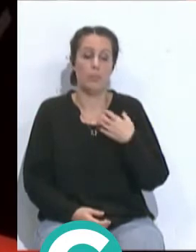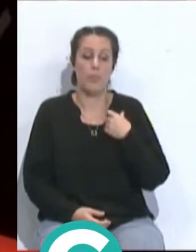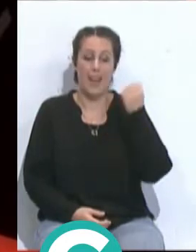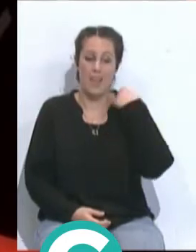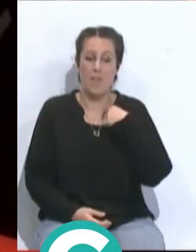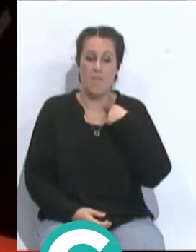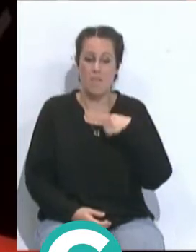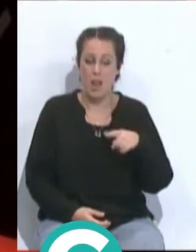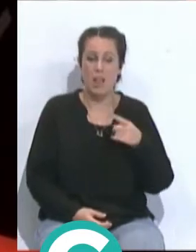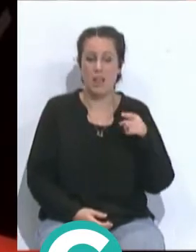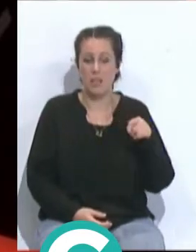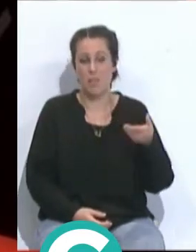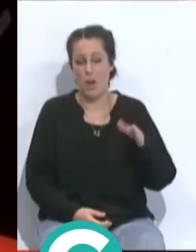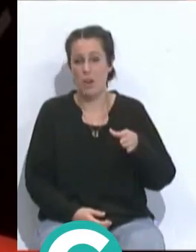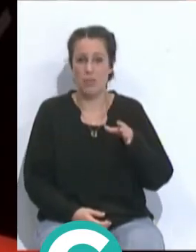de Juan Carlos también se nos va un poco